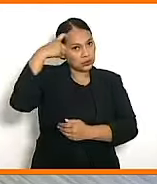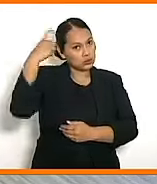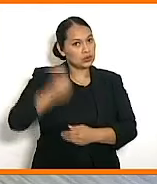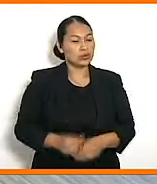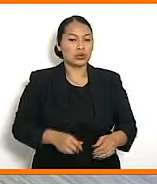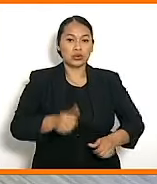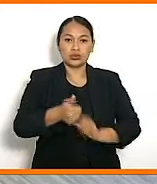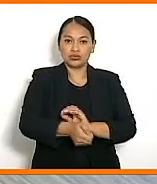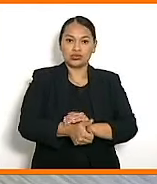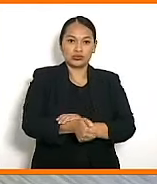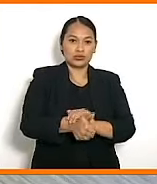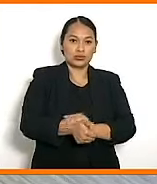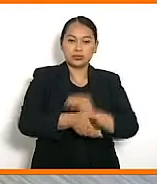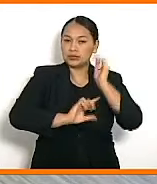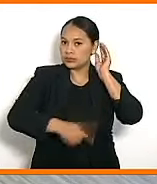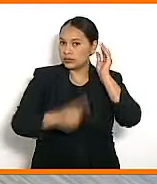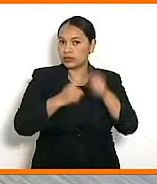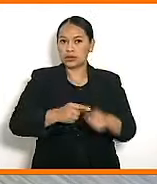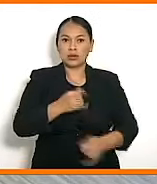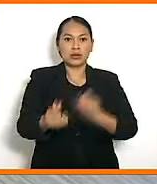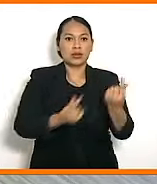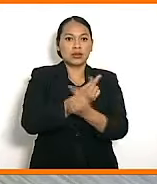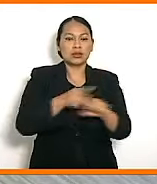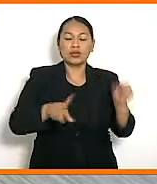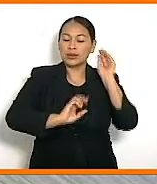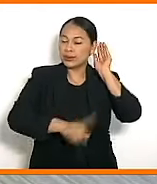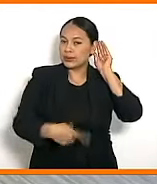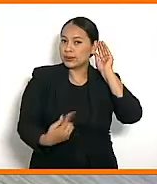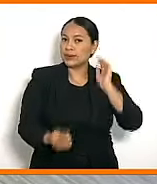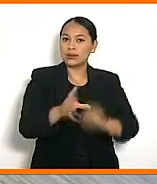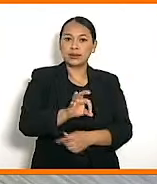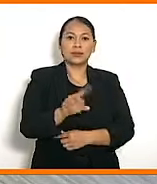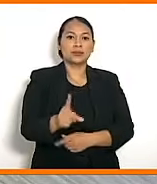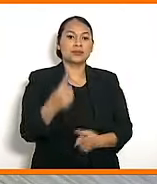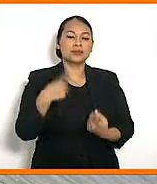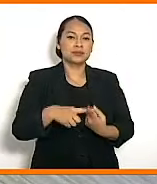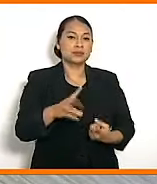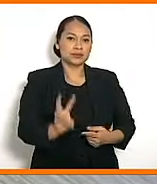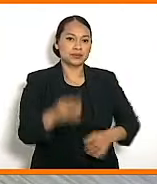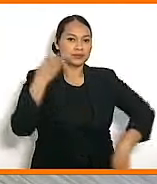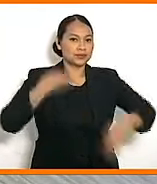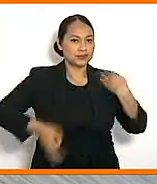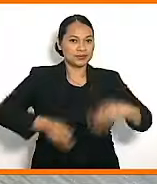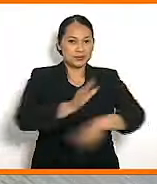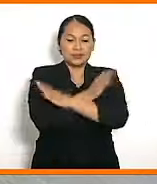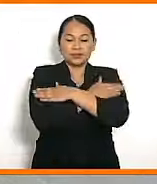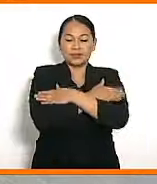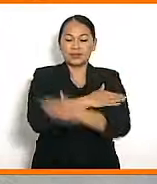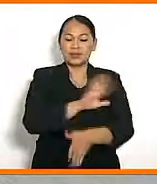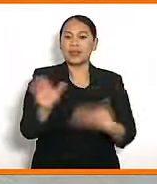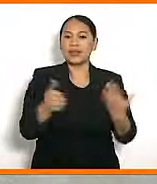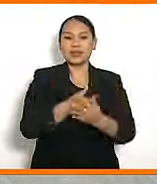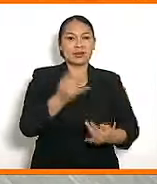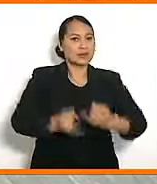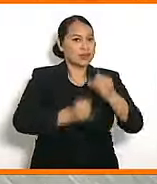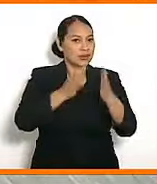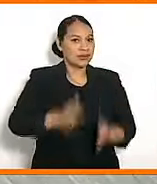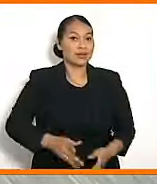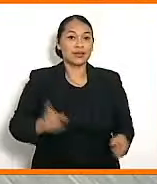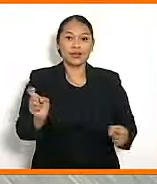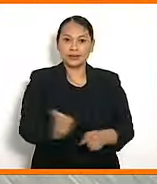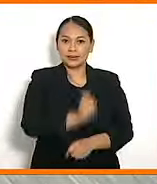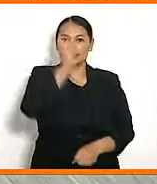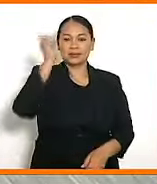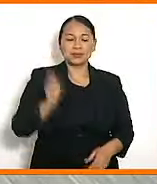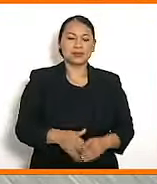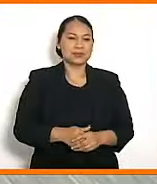Para Multi-X, jugada gratis. Y para más uno, 91 más 6. Felicidades a cada jugador que logró ganar en esta mañana.